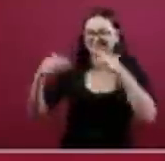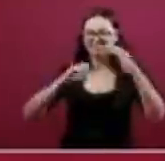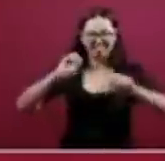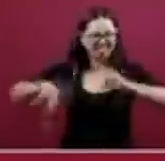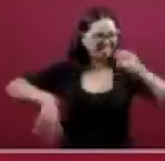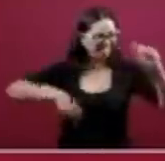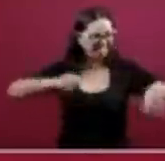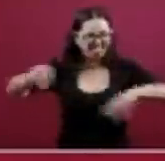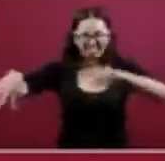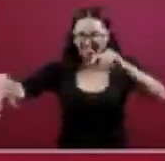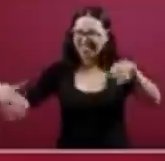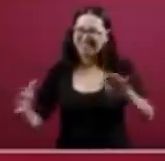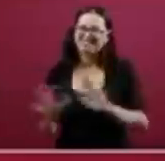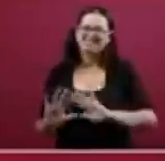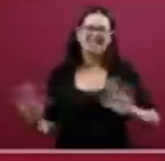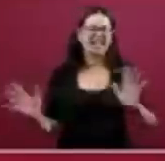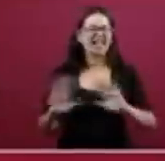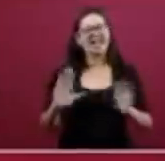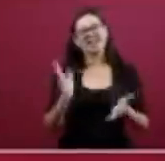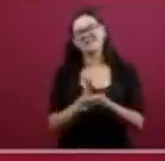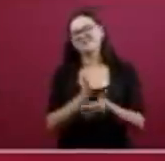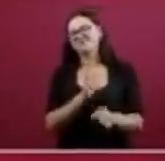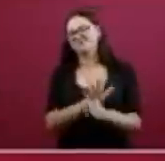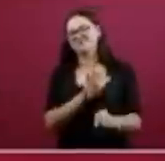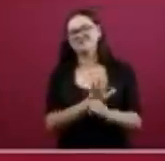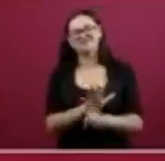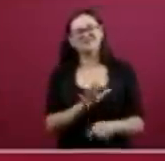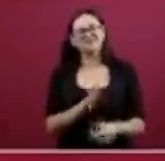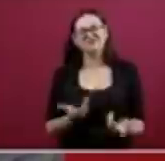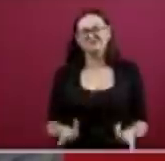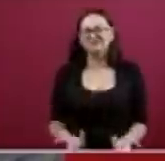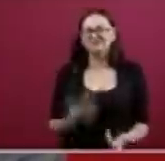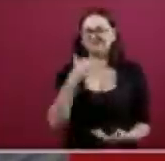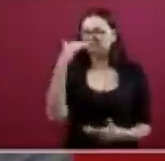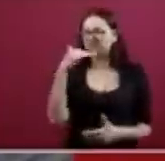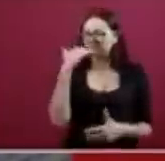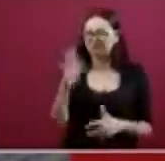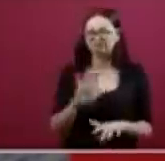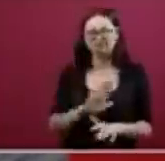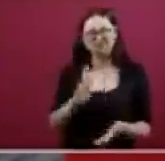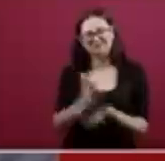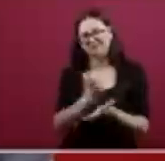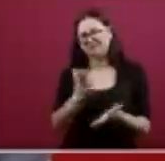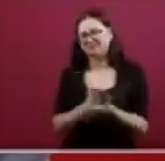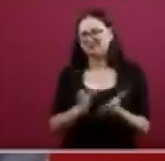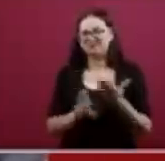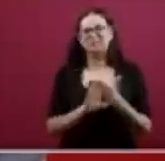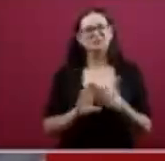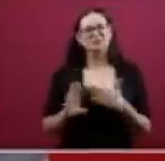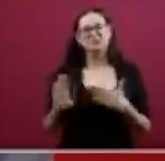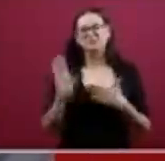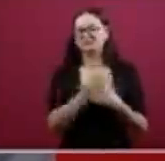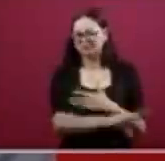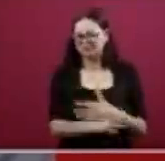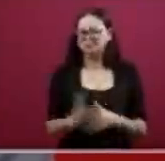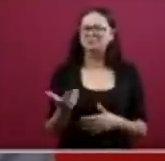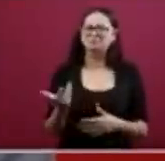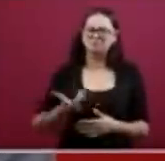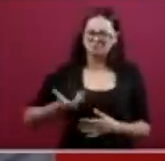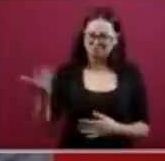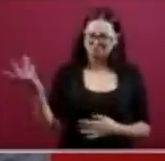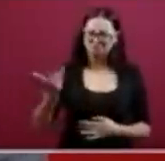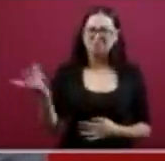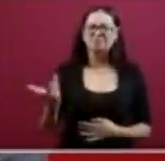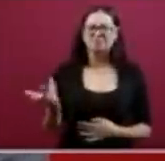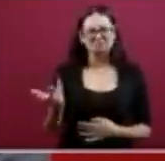no a la basura, no a la suciedad. Podemos hacer muchas cosas. La